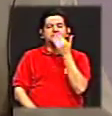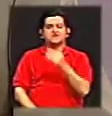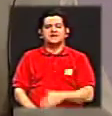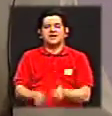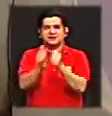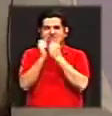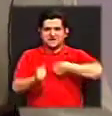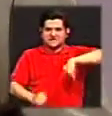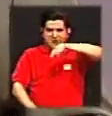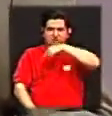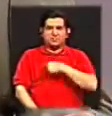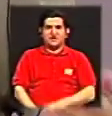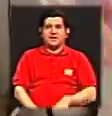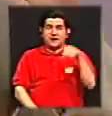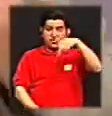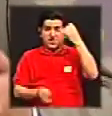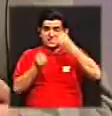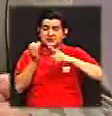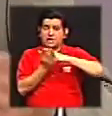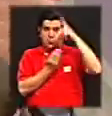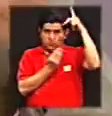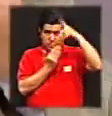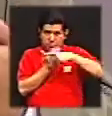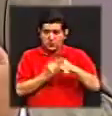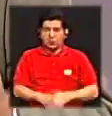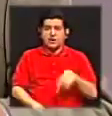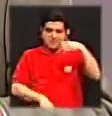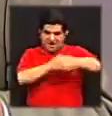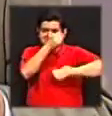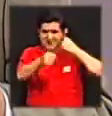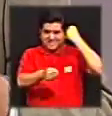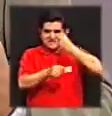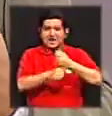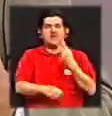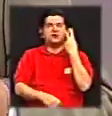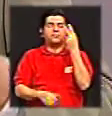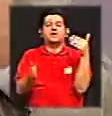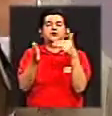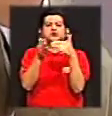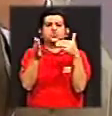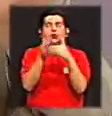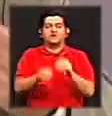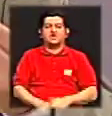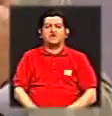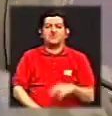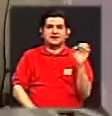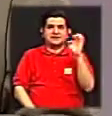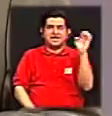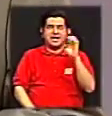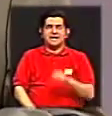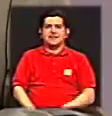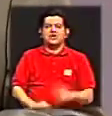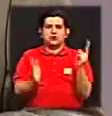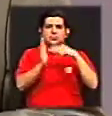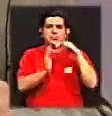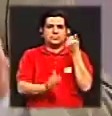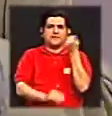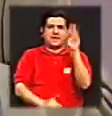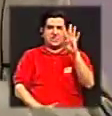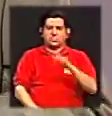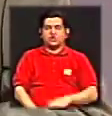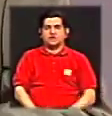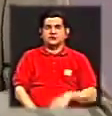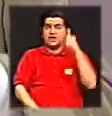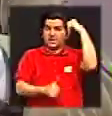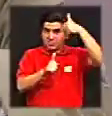su compañía. Este ha sido el último programa de este año. Nos volveremos a ver en enero del 2014 y